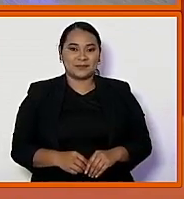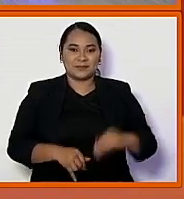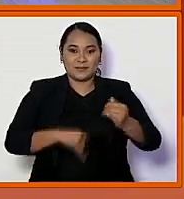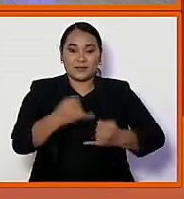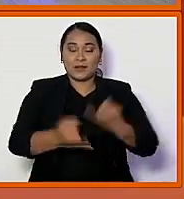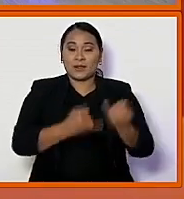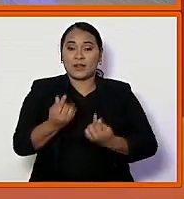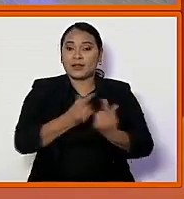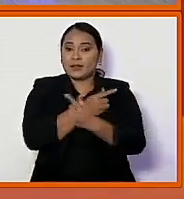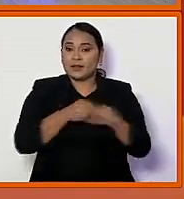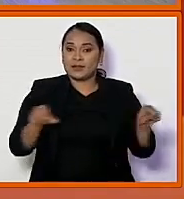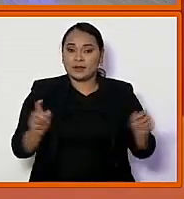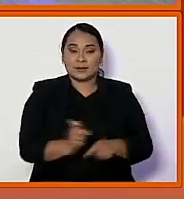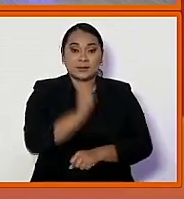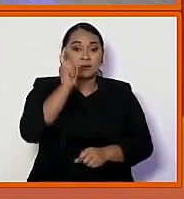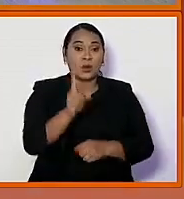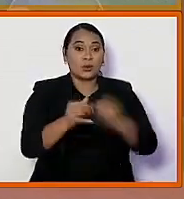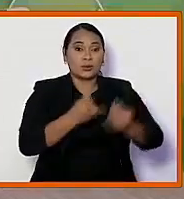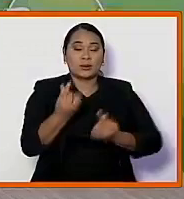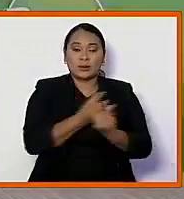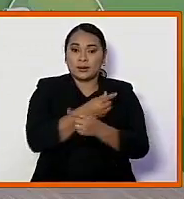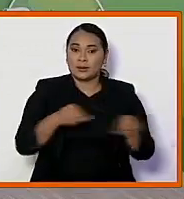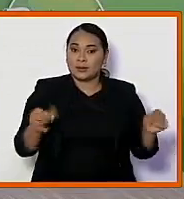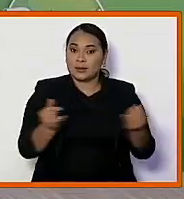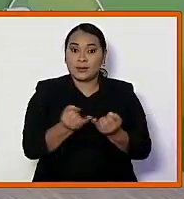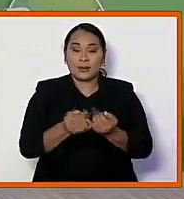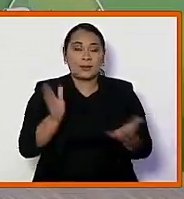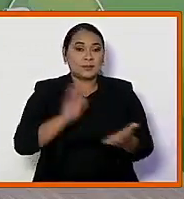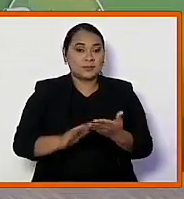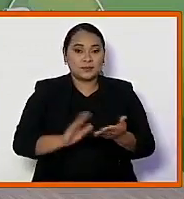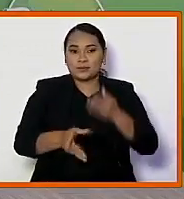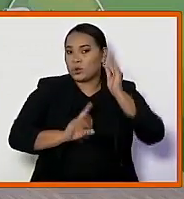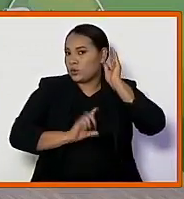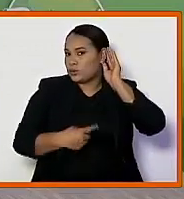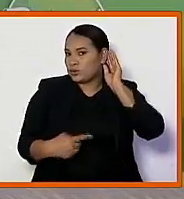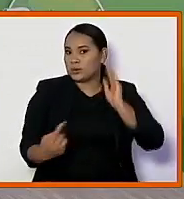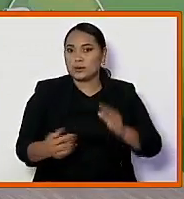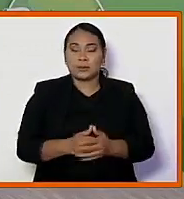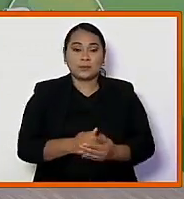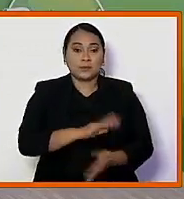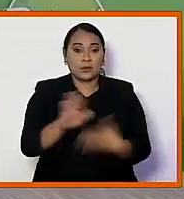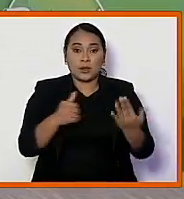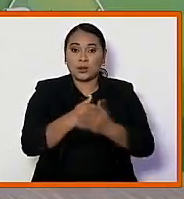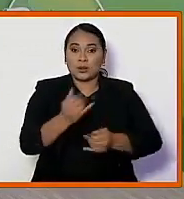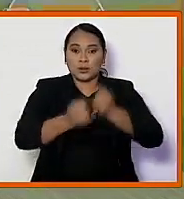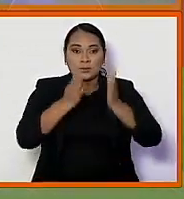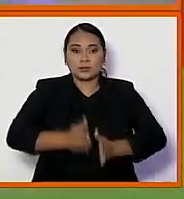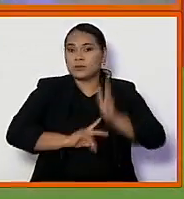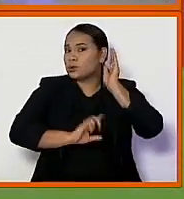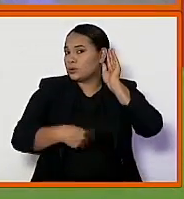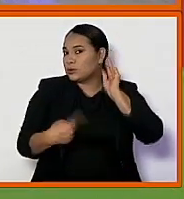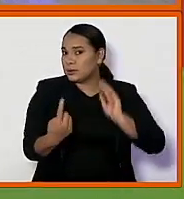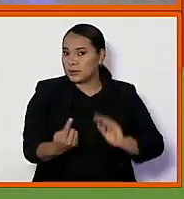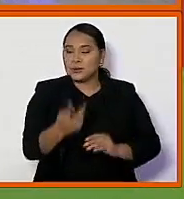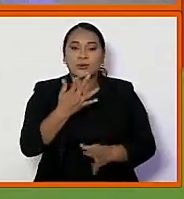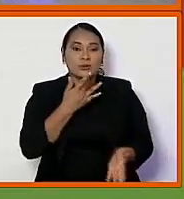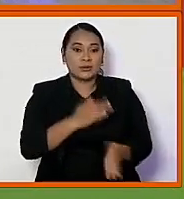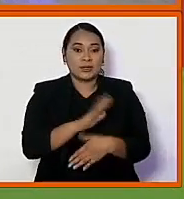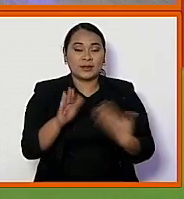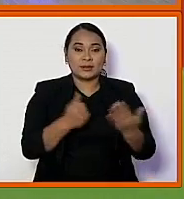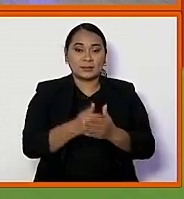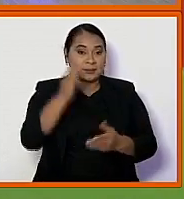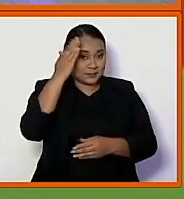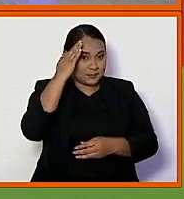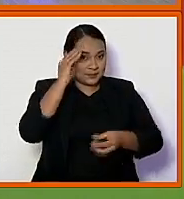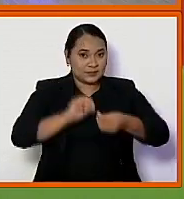jugada gratis. Tienes una jugada gratis por el mismo monto invertido en diaria, pero si sos jugador para más uno, te deseo mucha suerte porque vamos a conocer cuál es